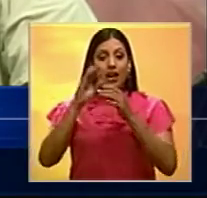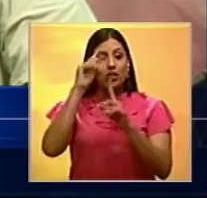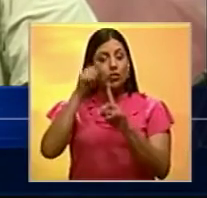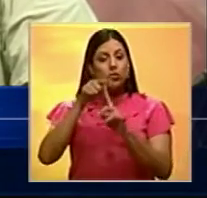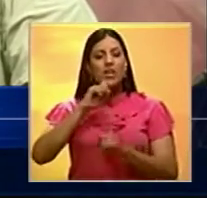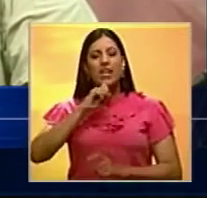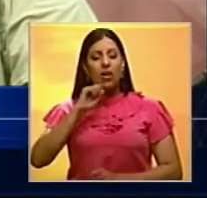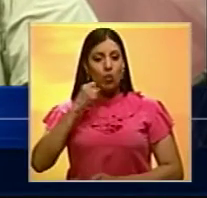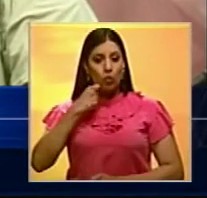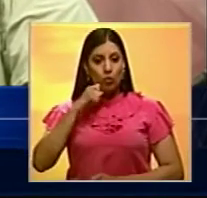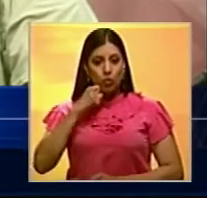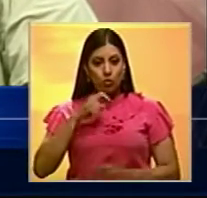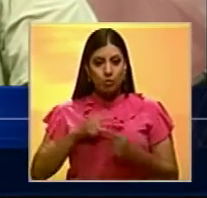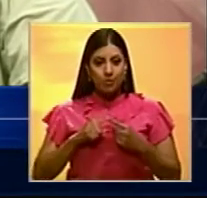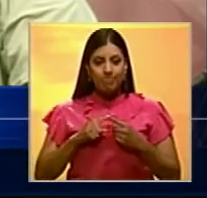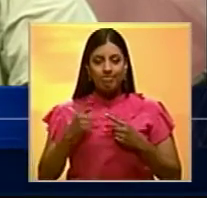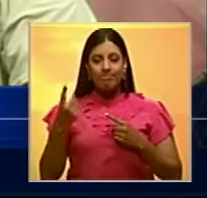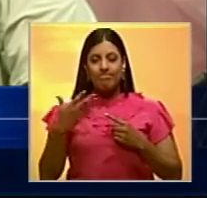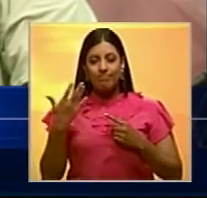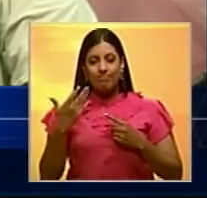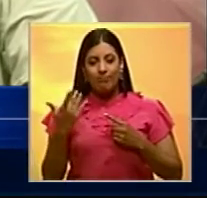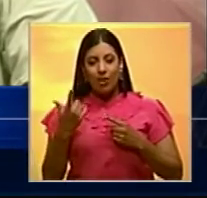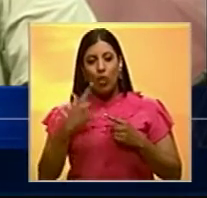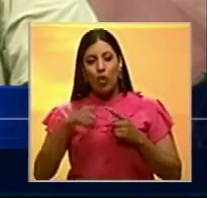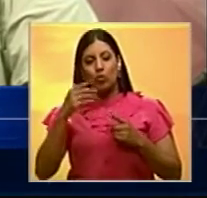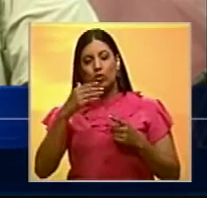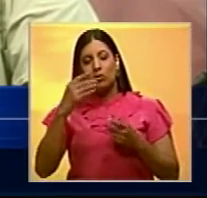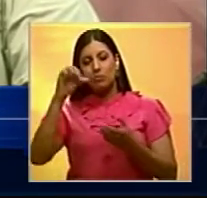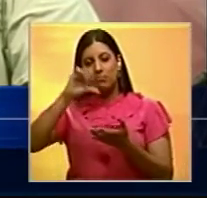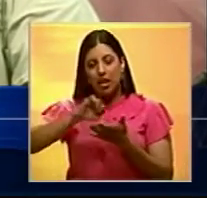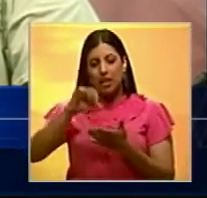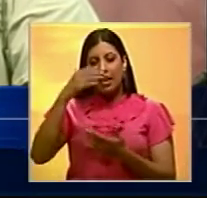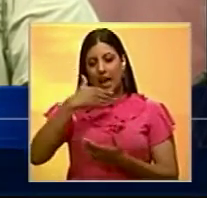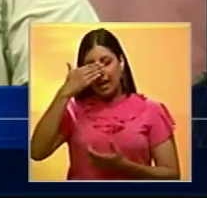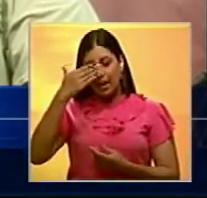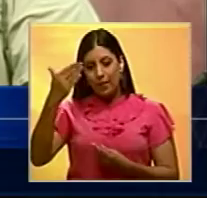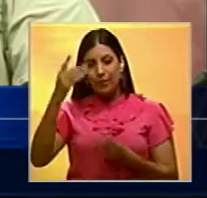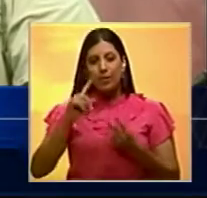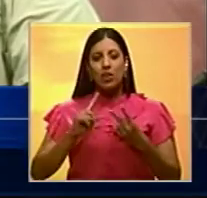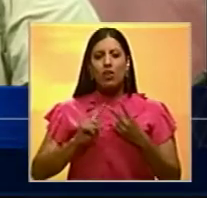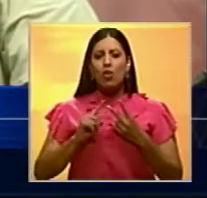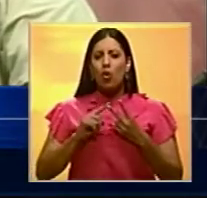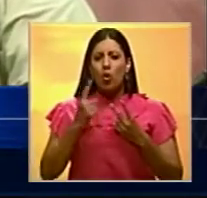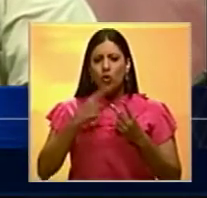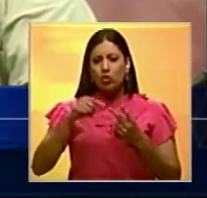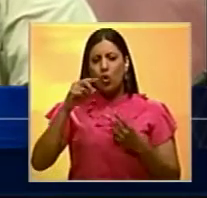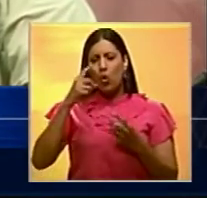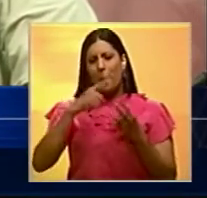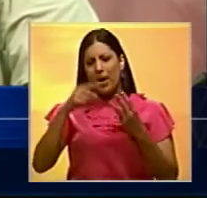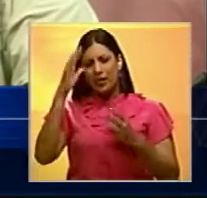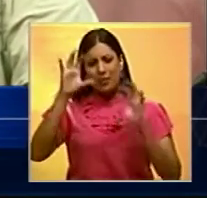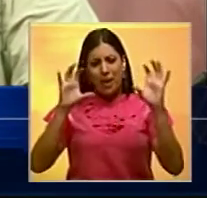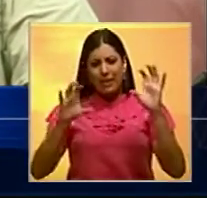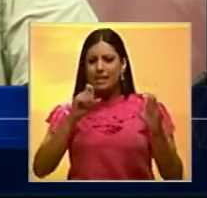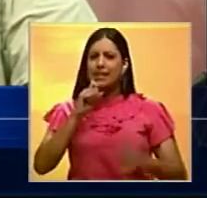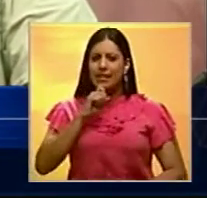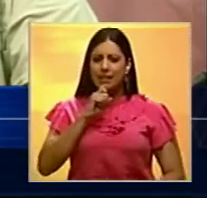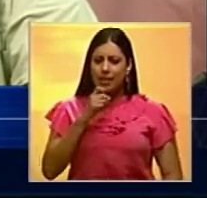Rusia, con Azerbaiyán, ¿no?, con Omán, con los